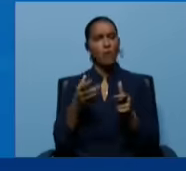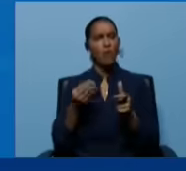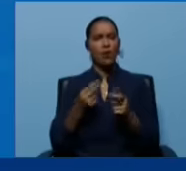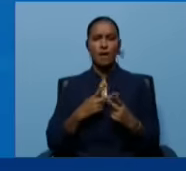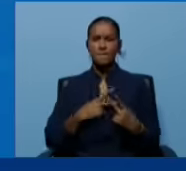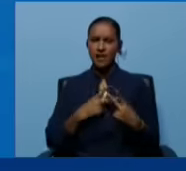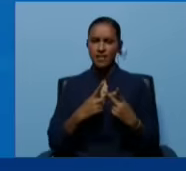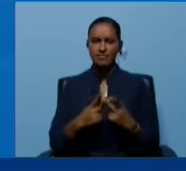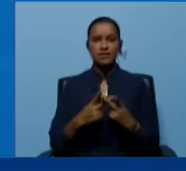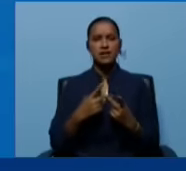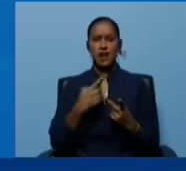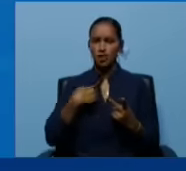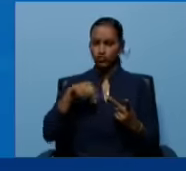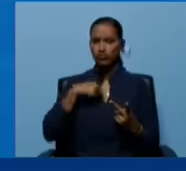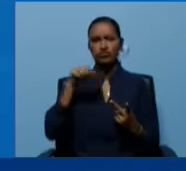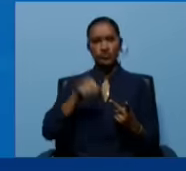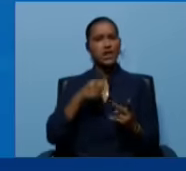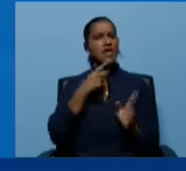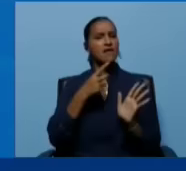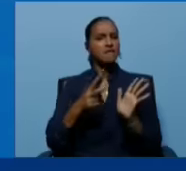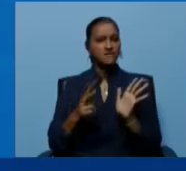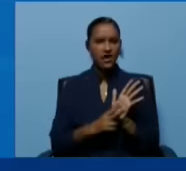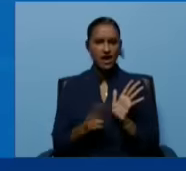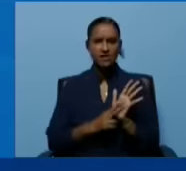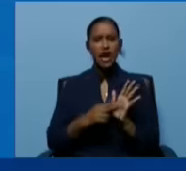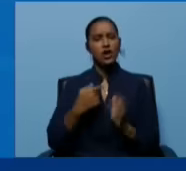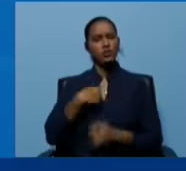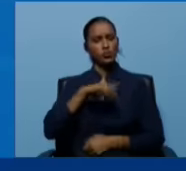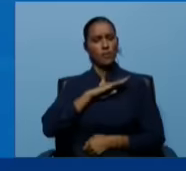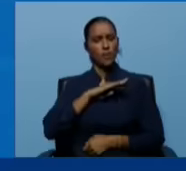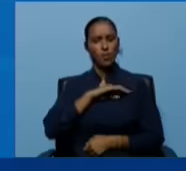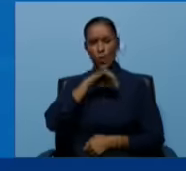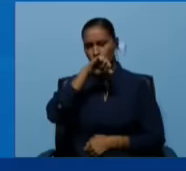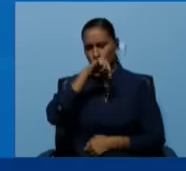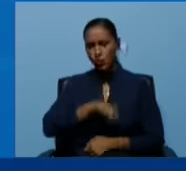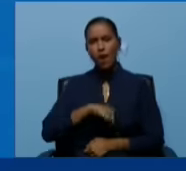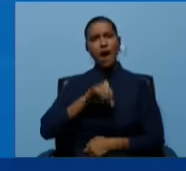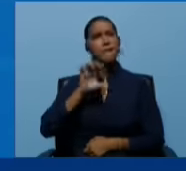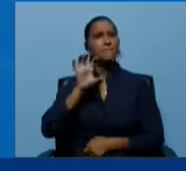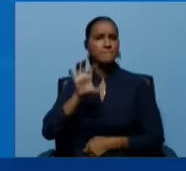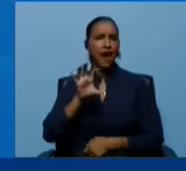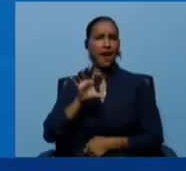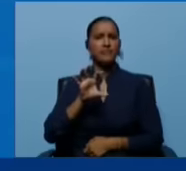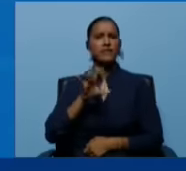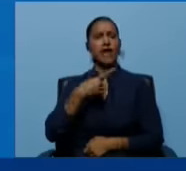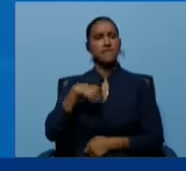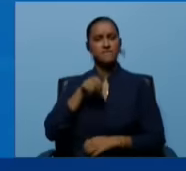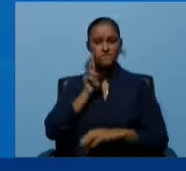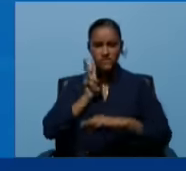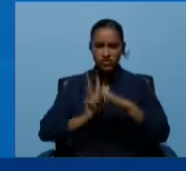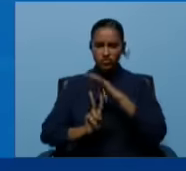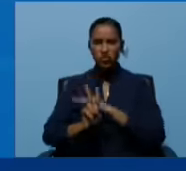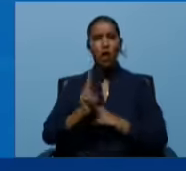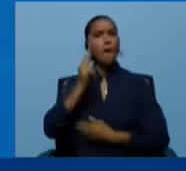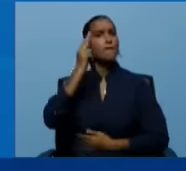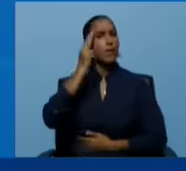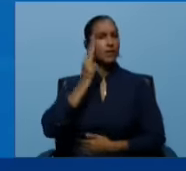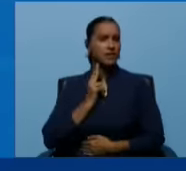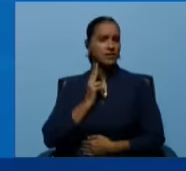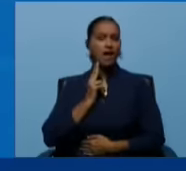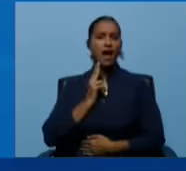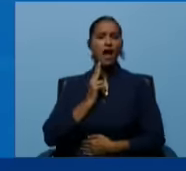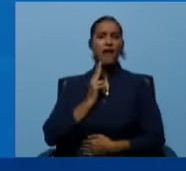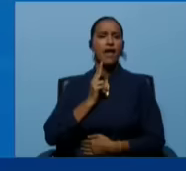de verdades, de patriotismo nuestro americano, de visión bolivariana, de visión